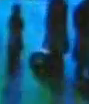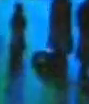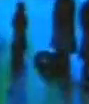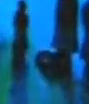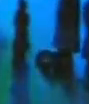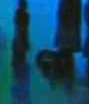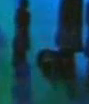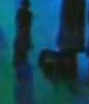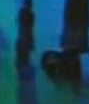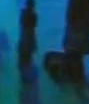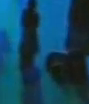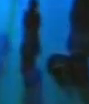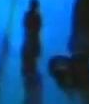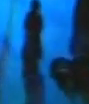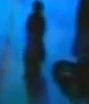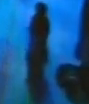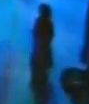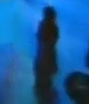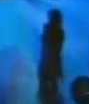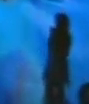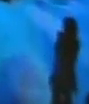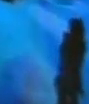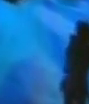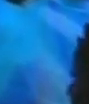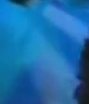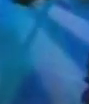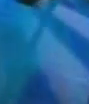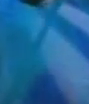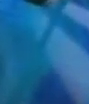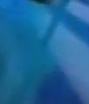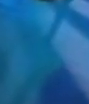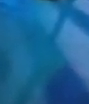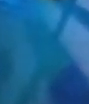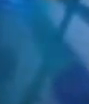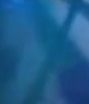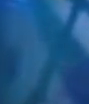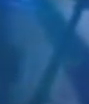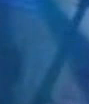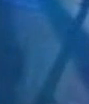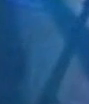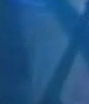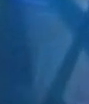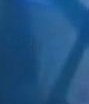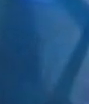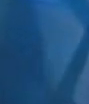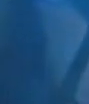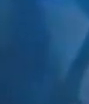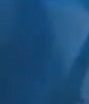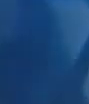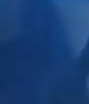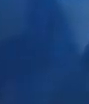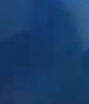Desde luego afinados y afinadas están, porque se habrán dado cuenta de que es una murga mixta. Rebotados, aquí están cerrando